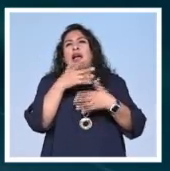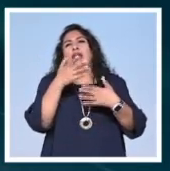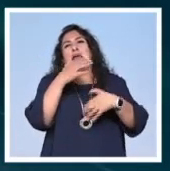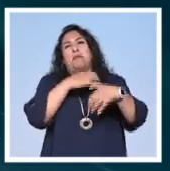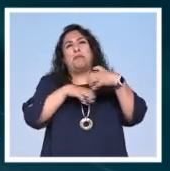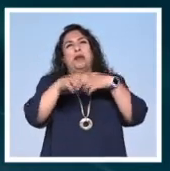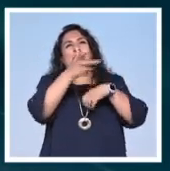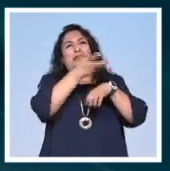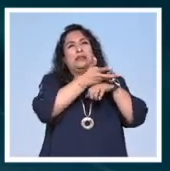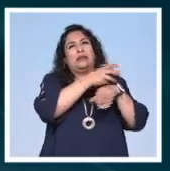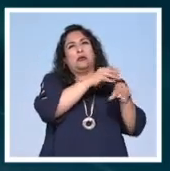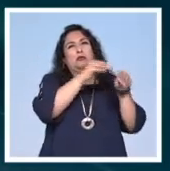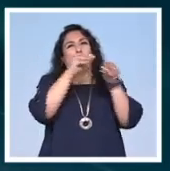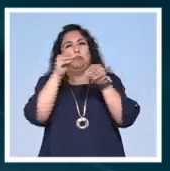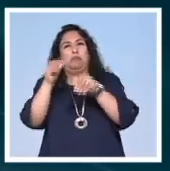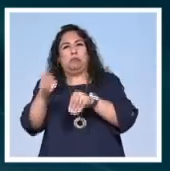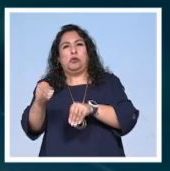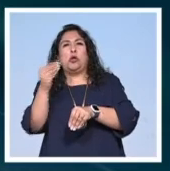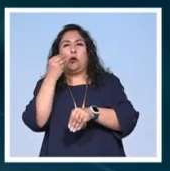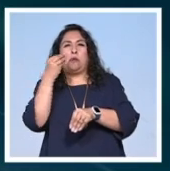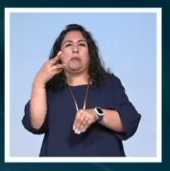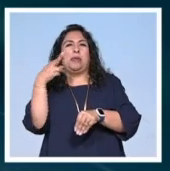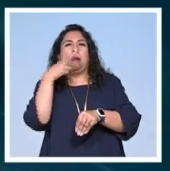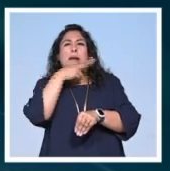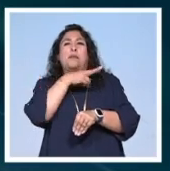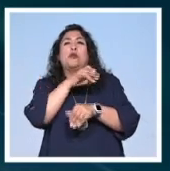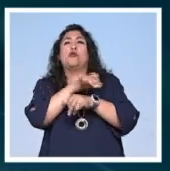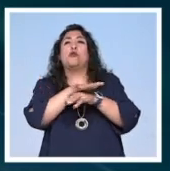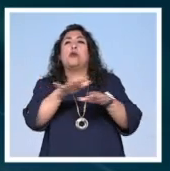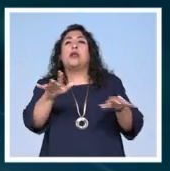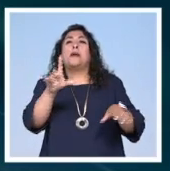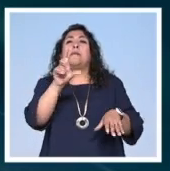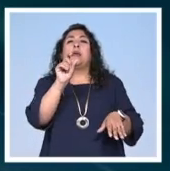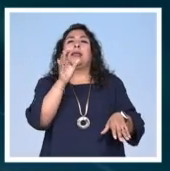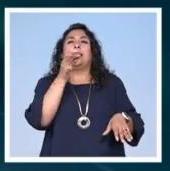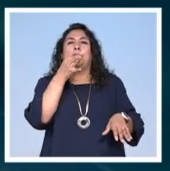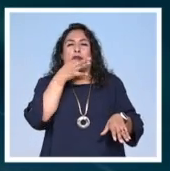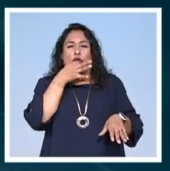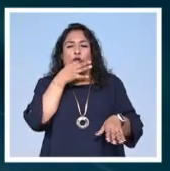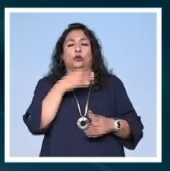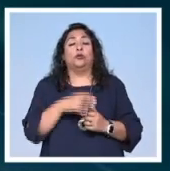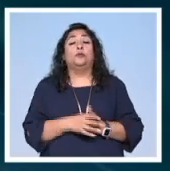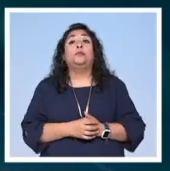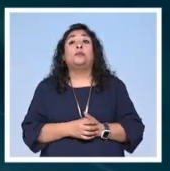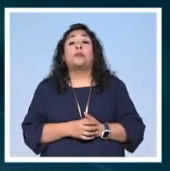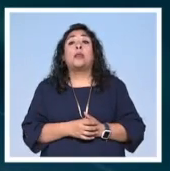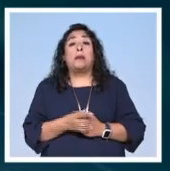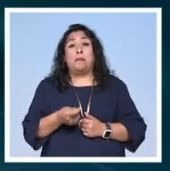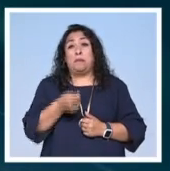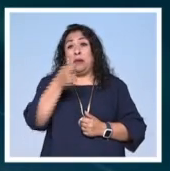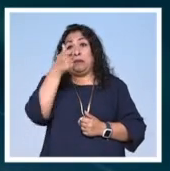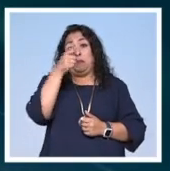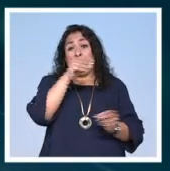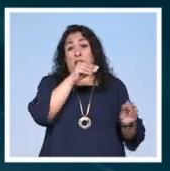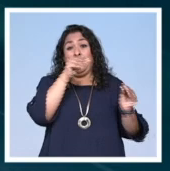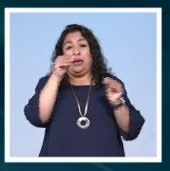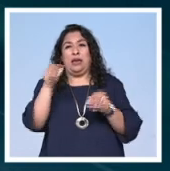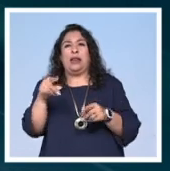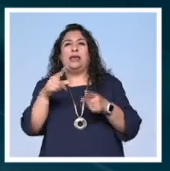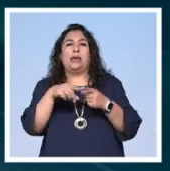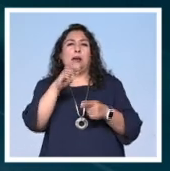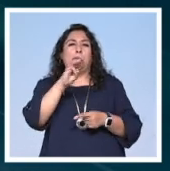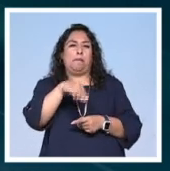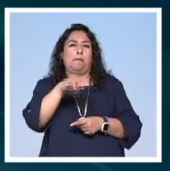estadounidenses de este tipo de comidas difundió van minut la pionera en llegar a Francia fue